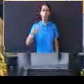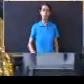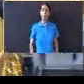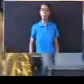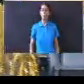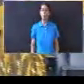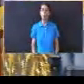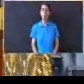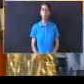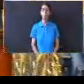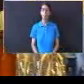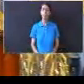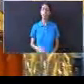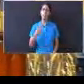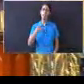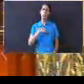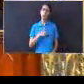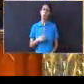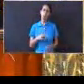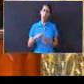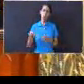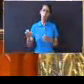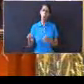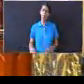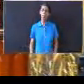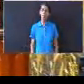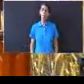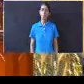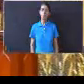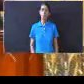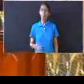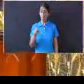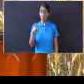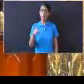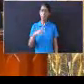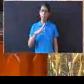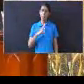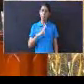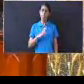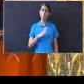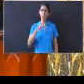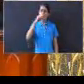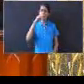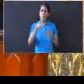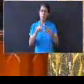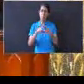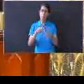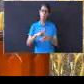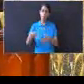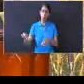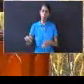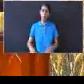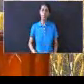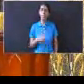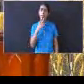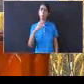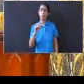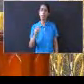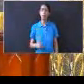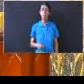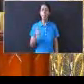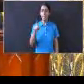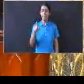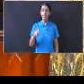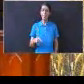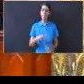Mira, a nosotros nos pasa. A vos te pasa, Pedrito. A vos y a mí nos pasa, ¿verdad? A vos te ha pasado más tiempo porque sos más